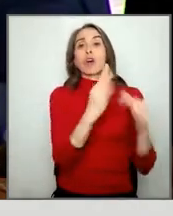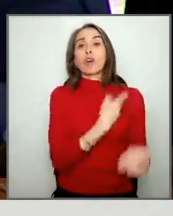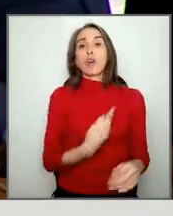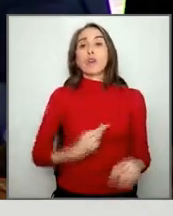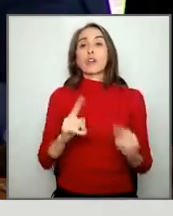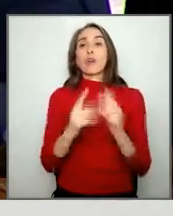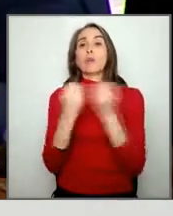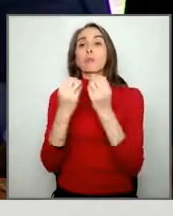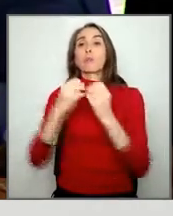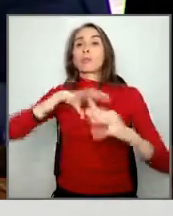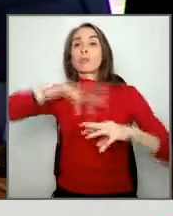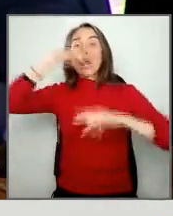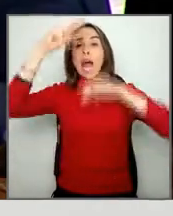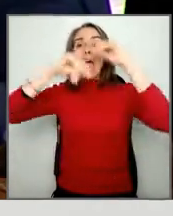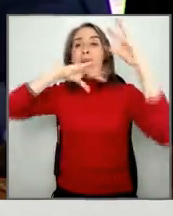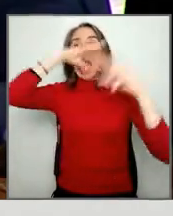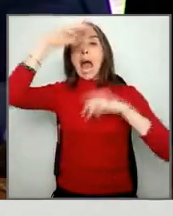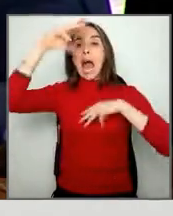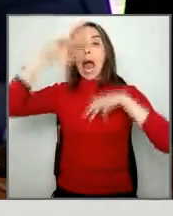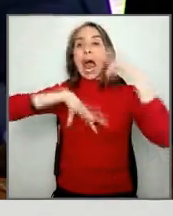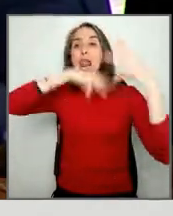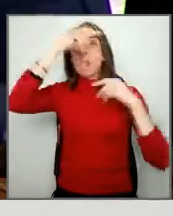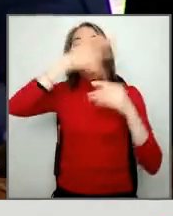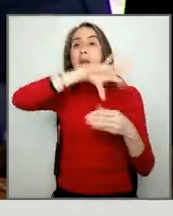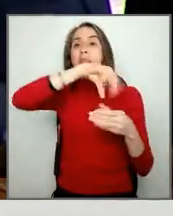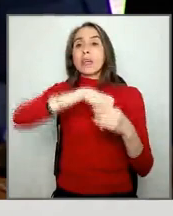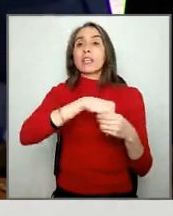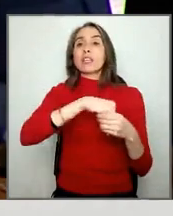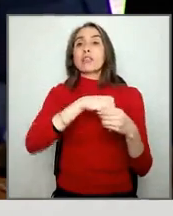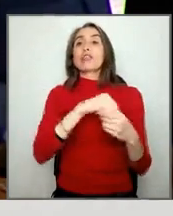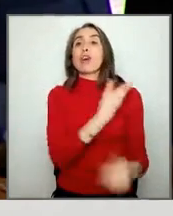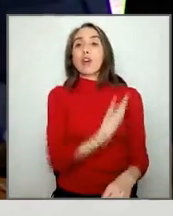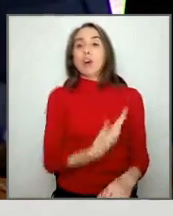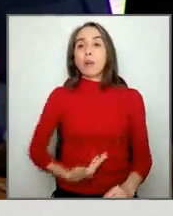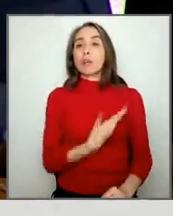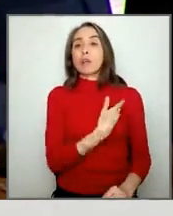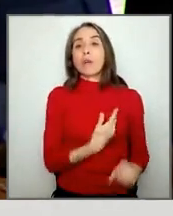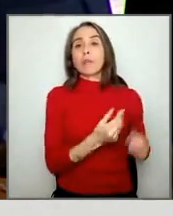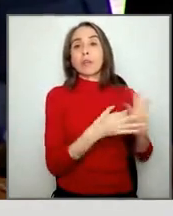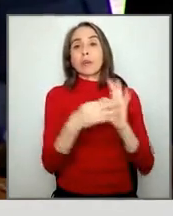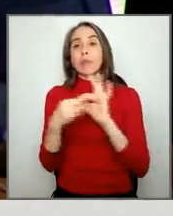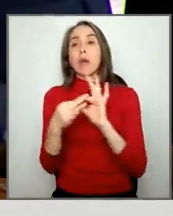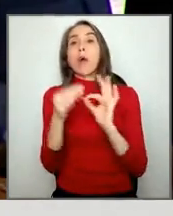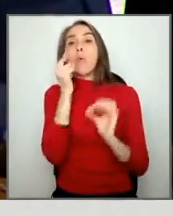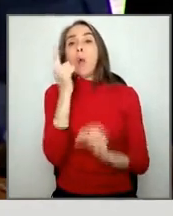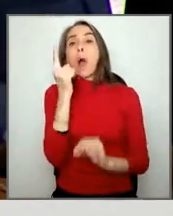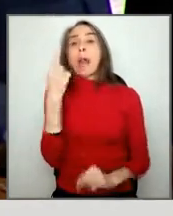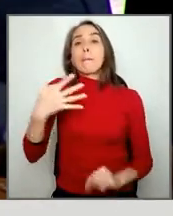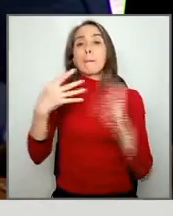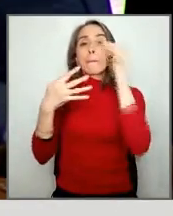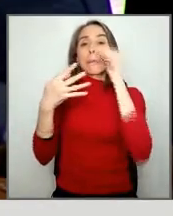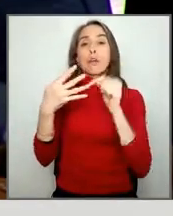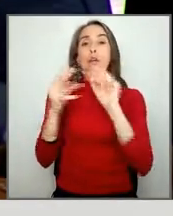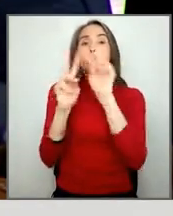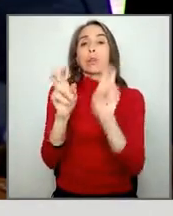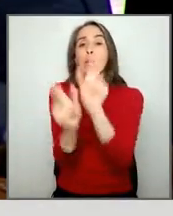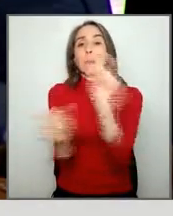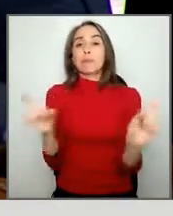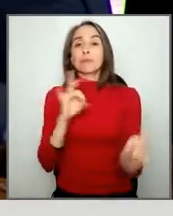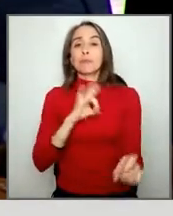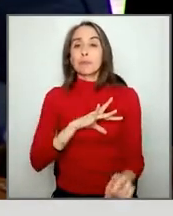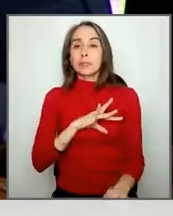hay muchas almas dentro del gobierno y el gobierno Ojalá alinearse con las prioridades de chile y en ese sentido hay una serie de proyectos